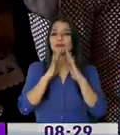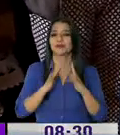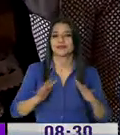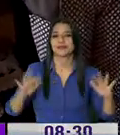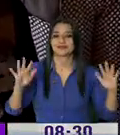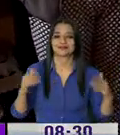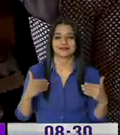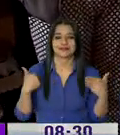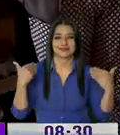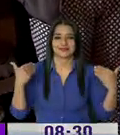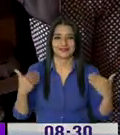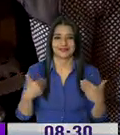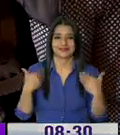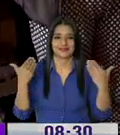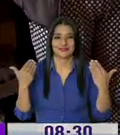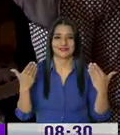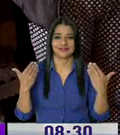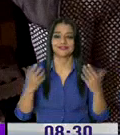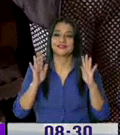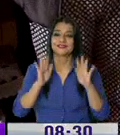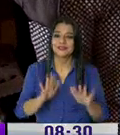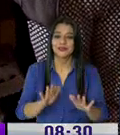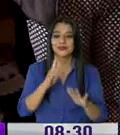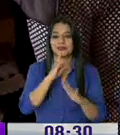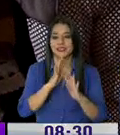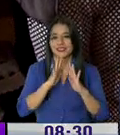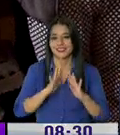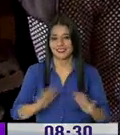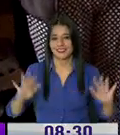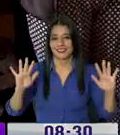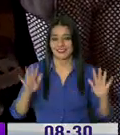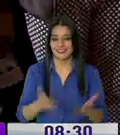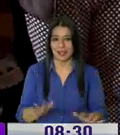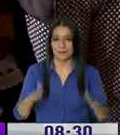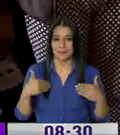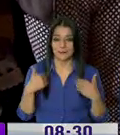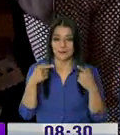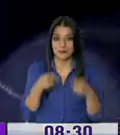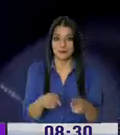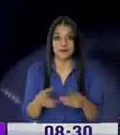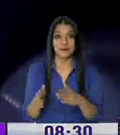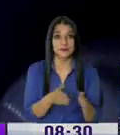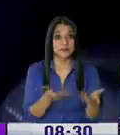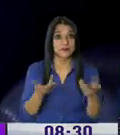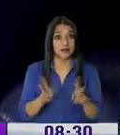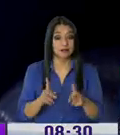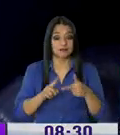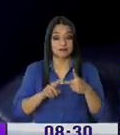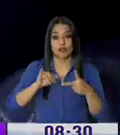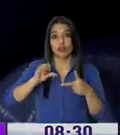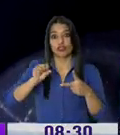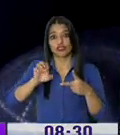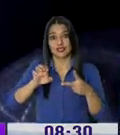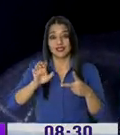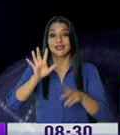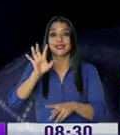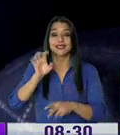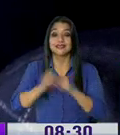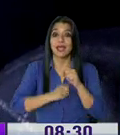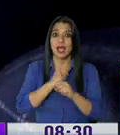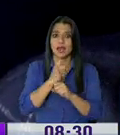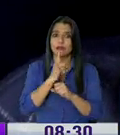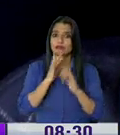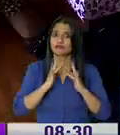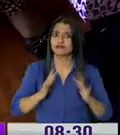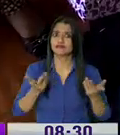cumpleaños felices. Pero los festejos no quedaron allí. José Pingos también pudo celebrar sus 15 años de edad.